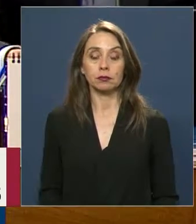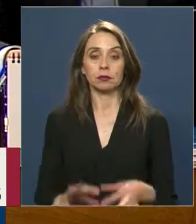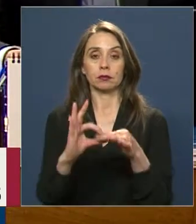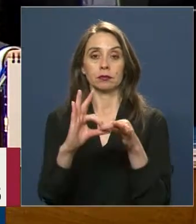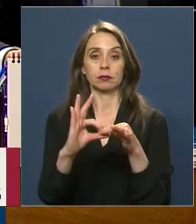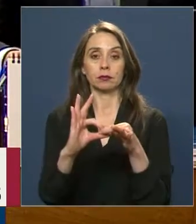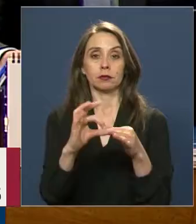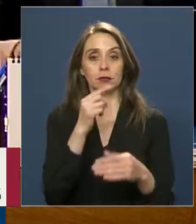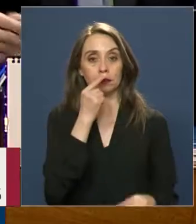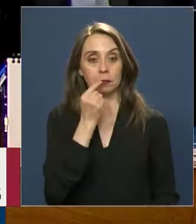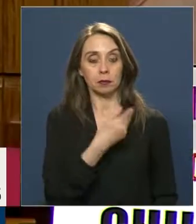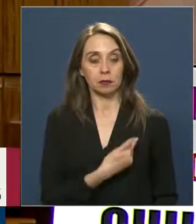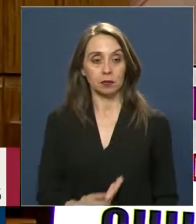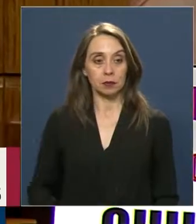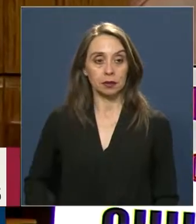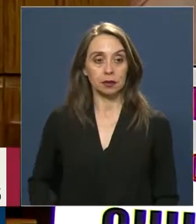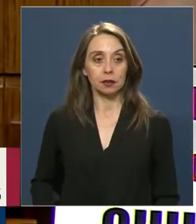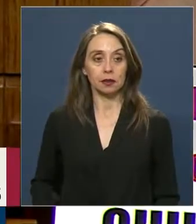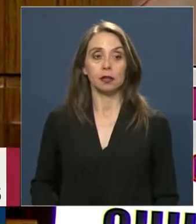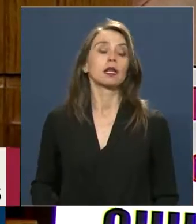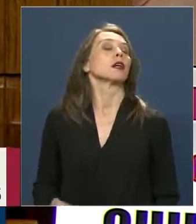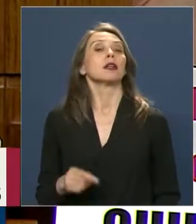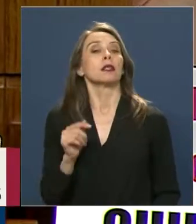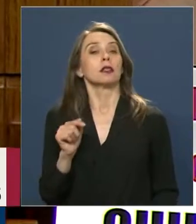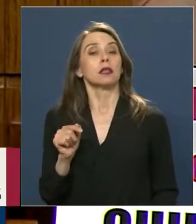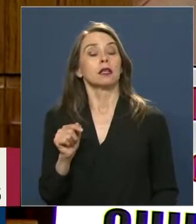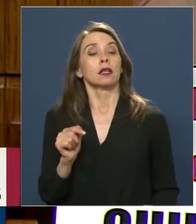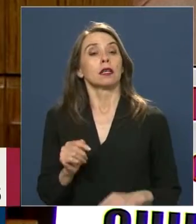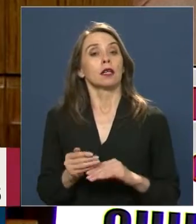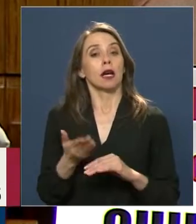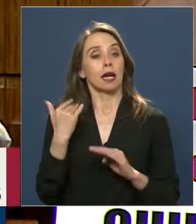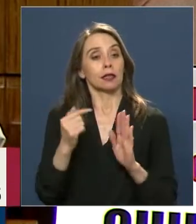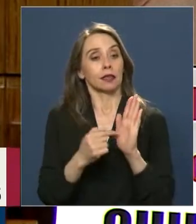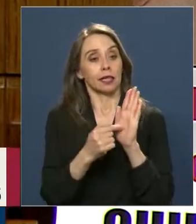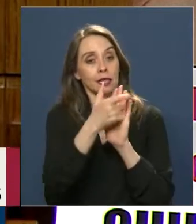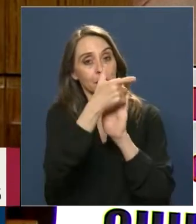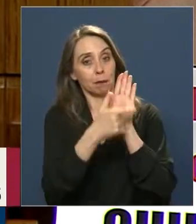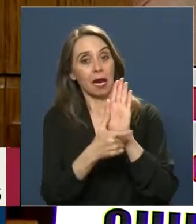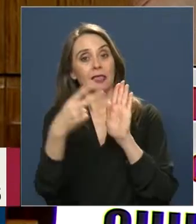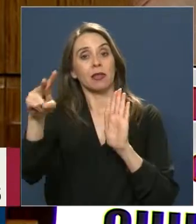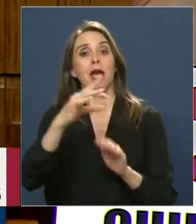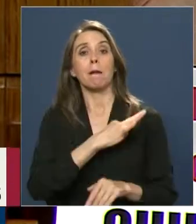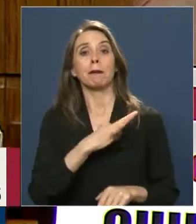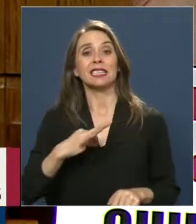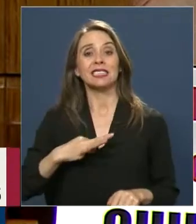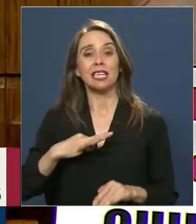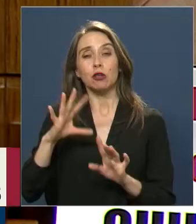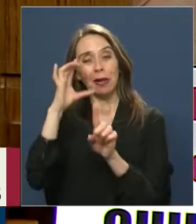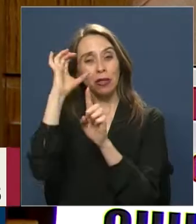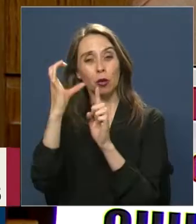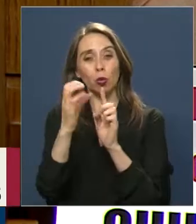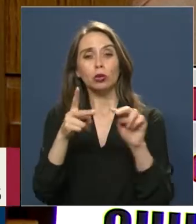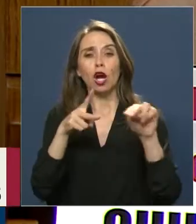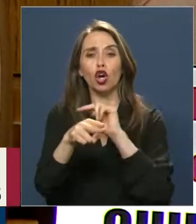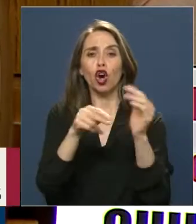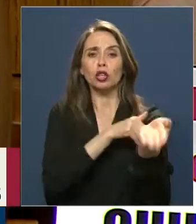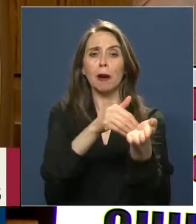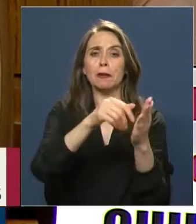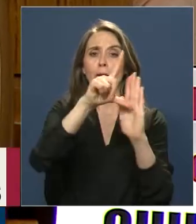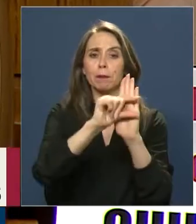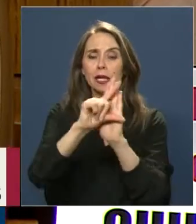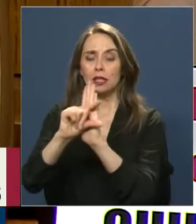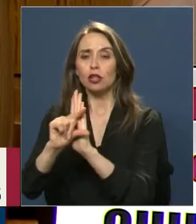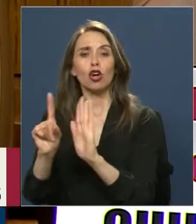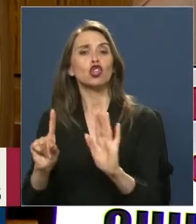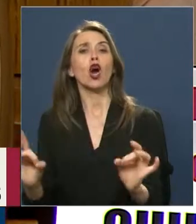Gracias, presidente. Bueno, el recorte que existía en esta partida no es casual, y es que este gobierno ya nos ha dado